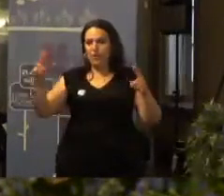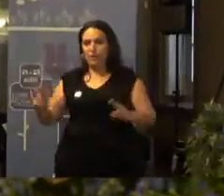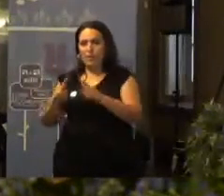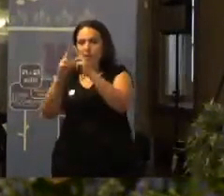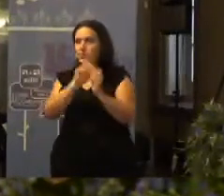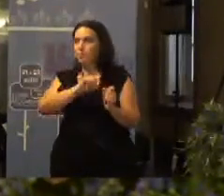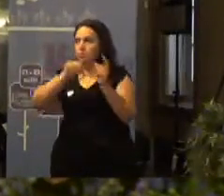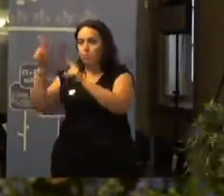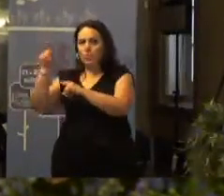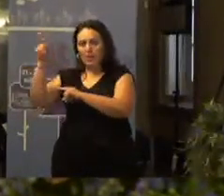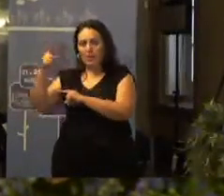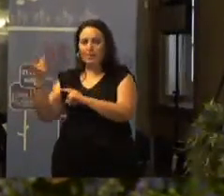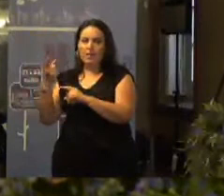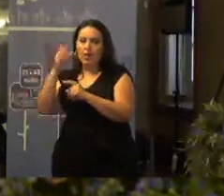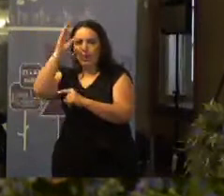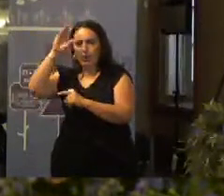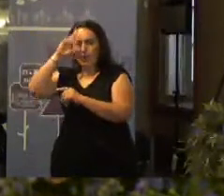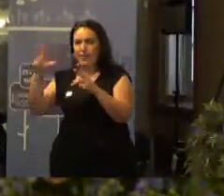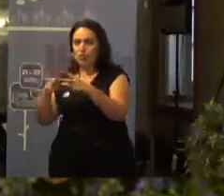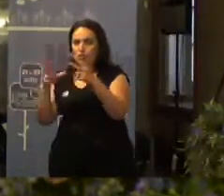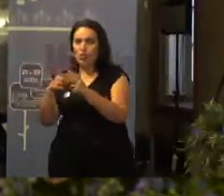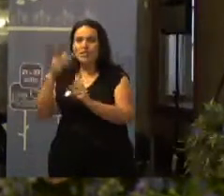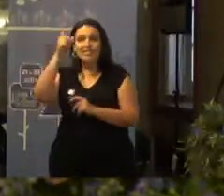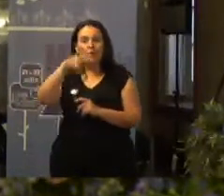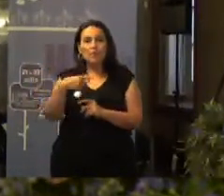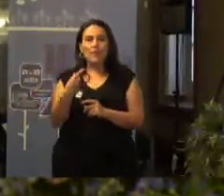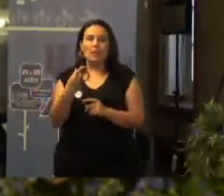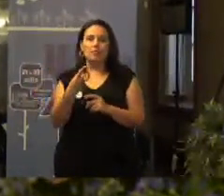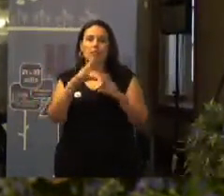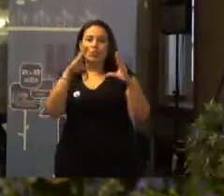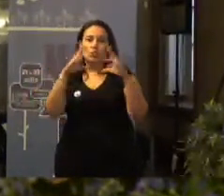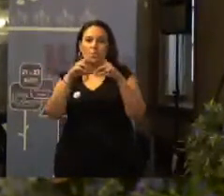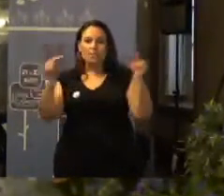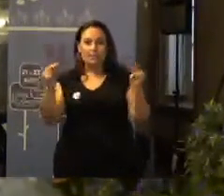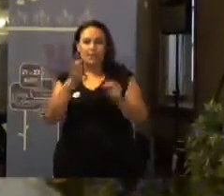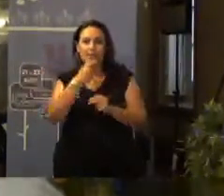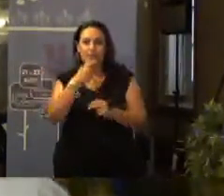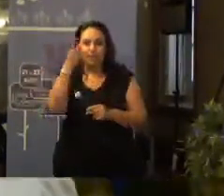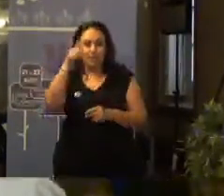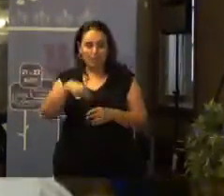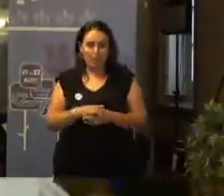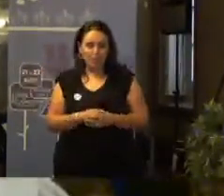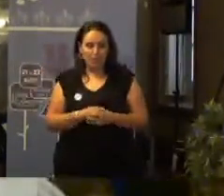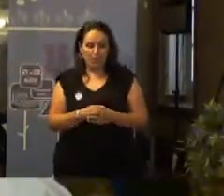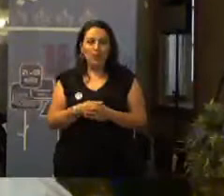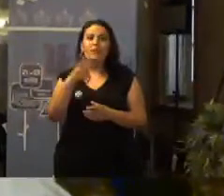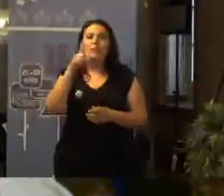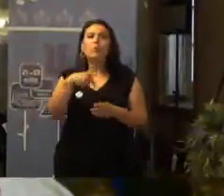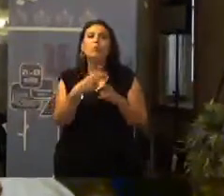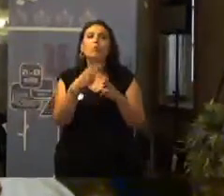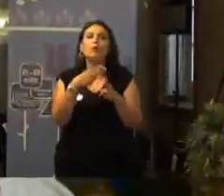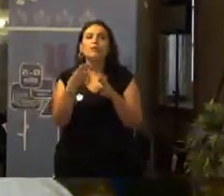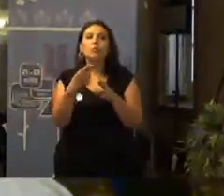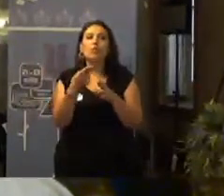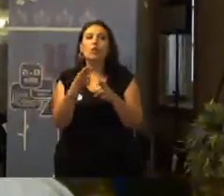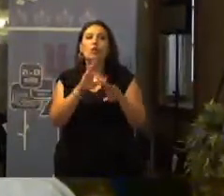Sociais. Tamén pasou pola London School of Economics para ampliar os seus coñecementos. Mediuse políticamente coa